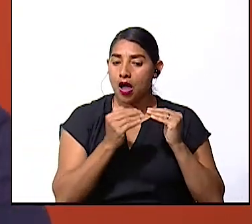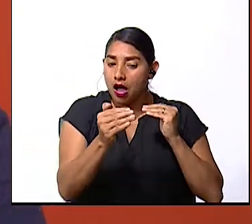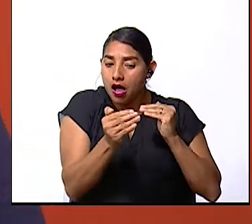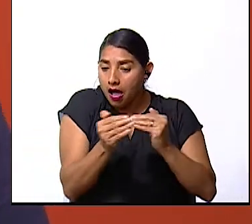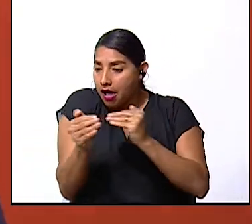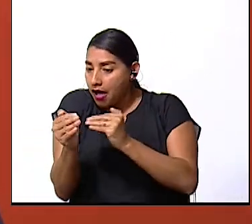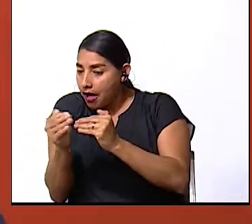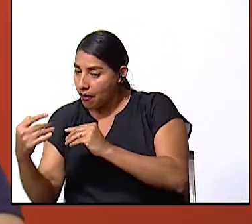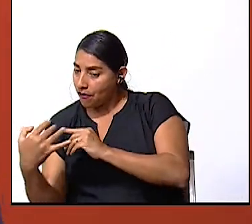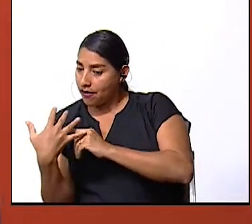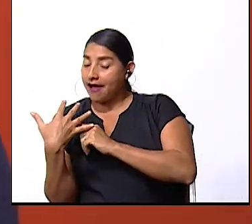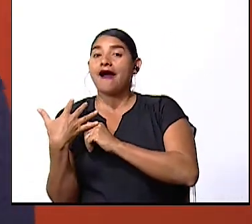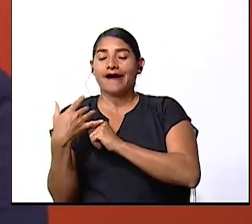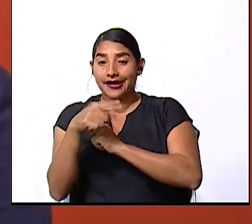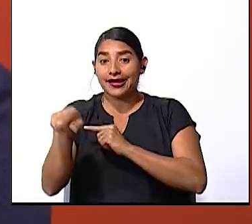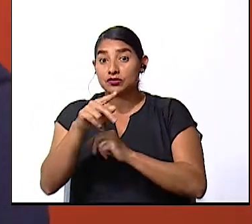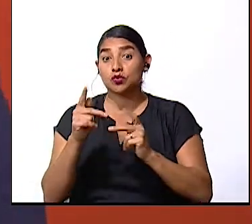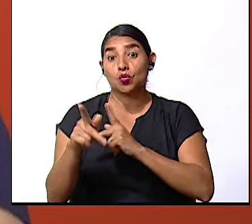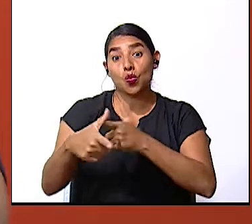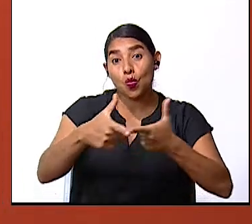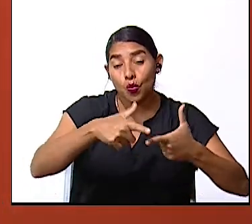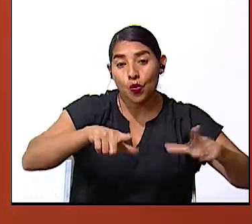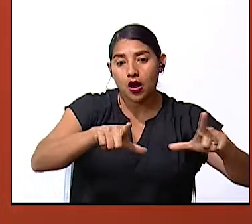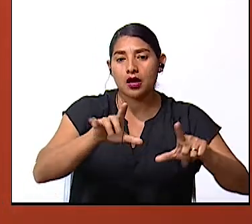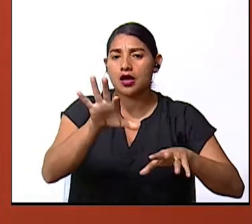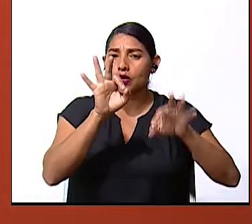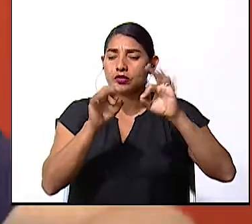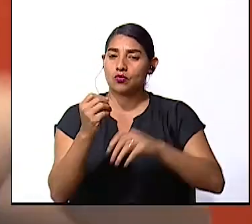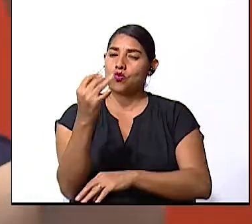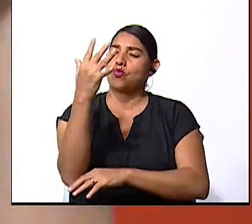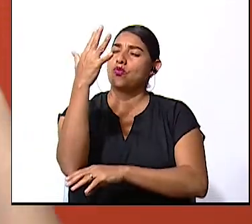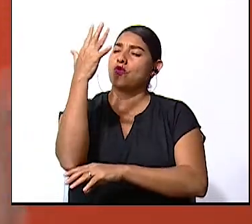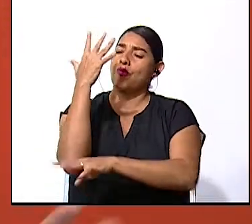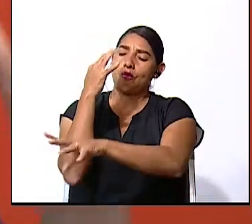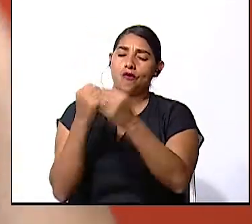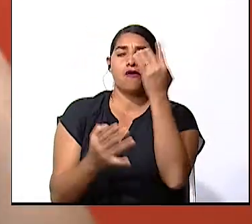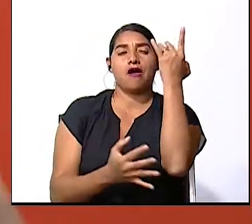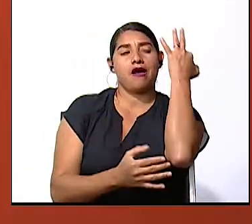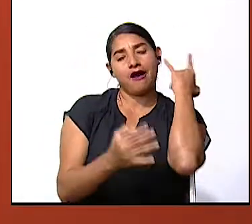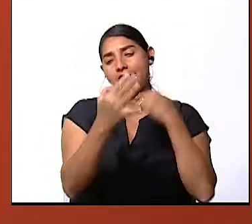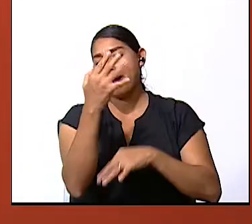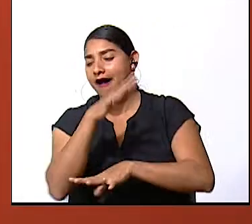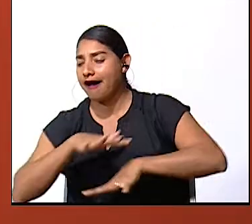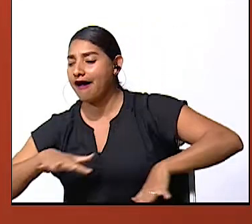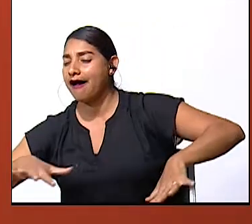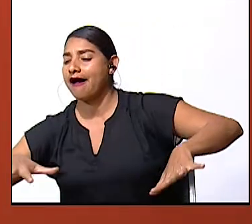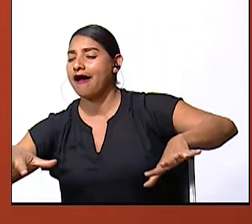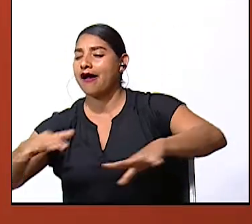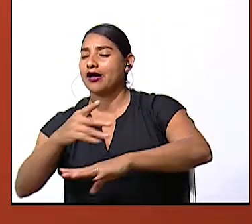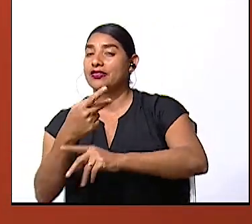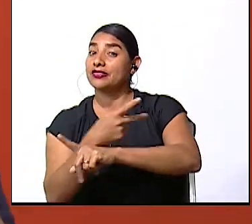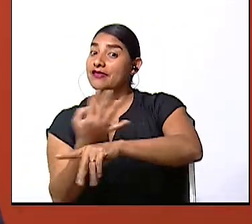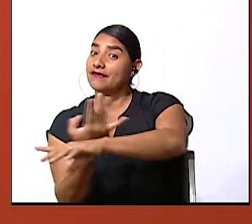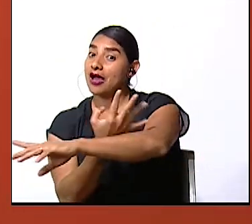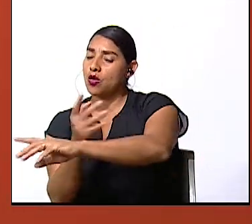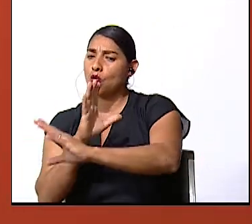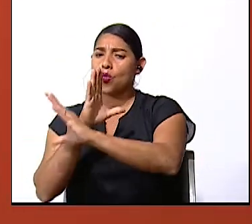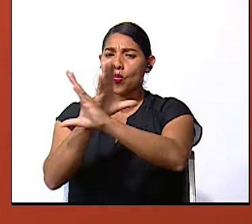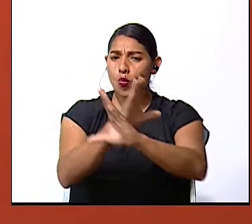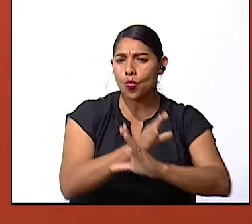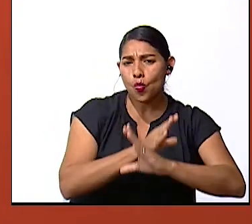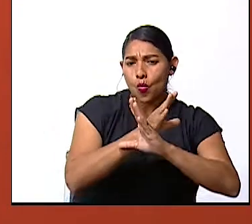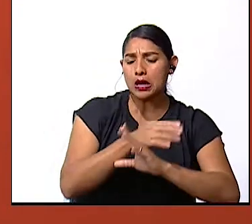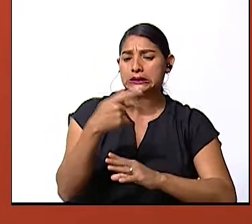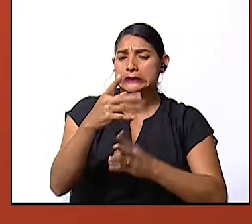del área de influencia. Y es que en estas áreas encontramos árboles, bosques y un montón de especies bajo cuidado que